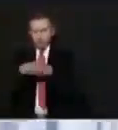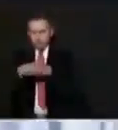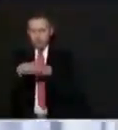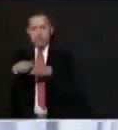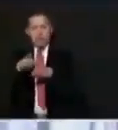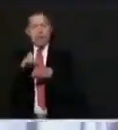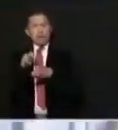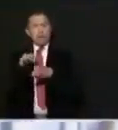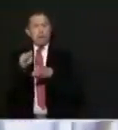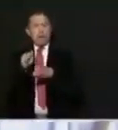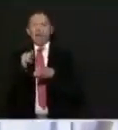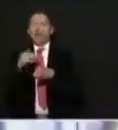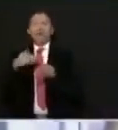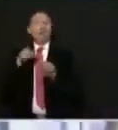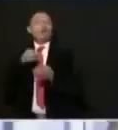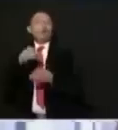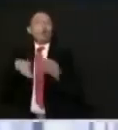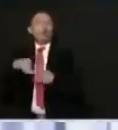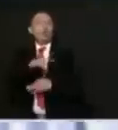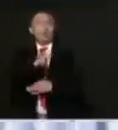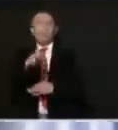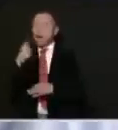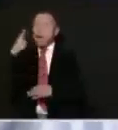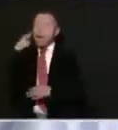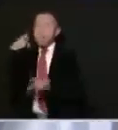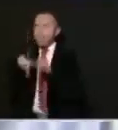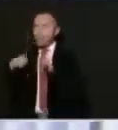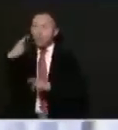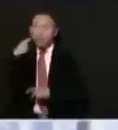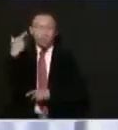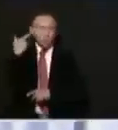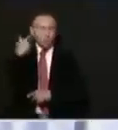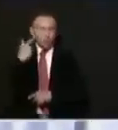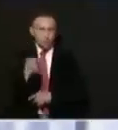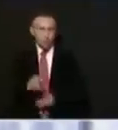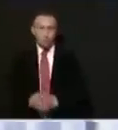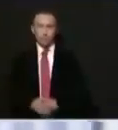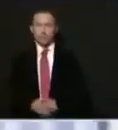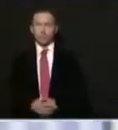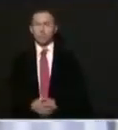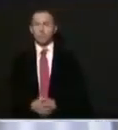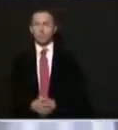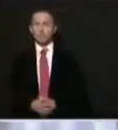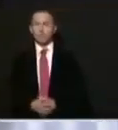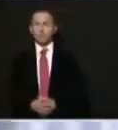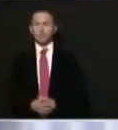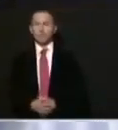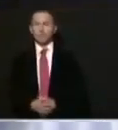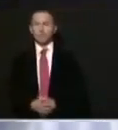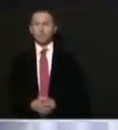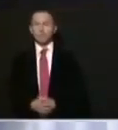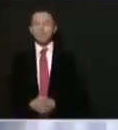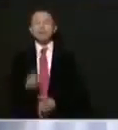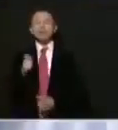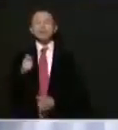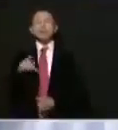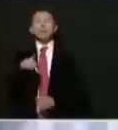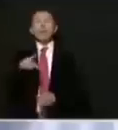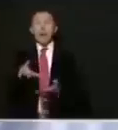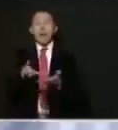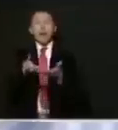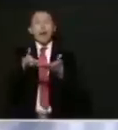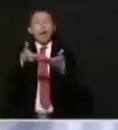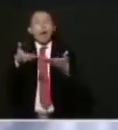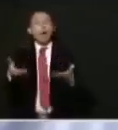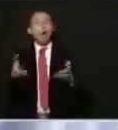Qué interesante. Escuchen, entonces, escuchen. Vamos a escuchar. Sí. Porque queremos todo este pueblo